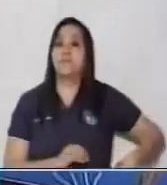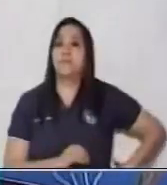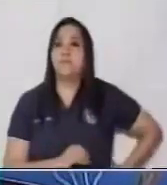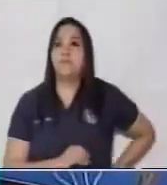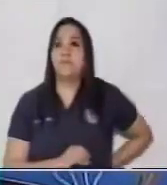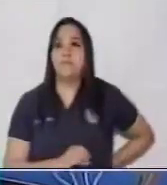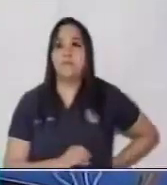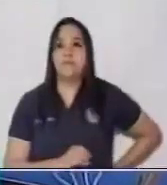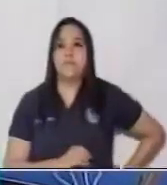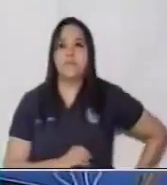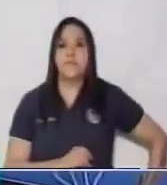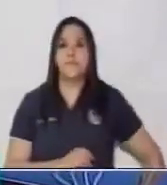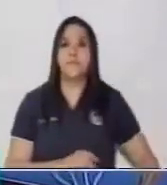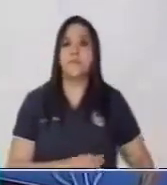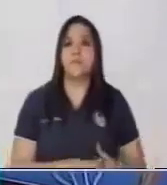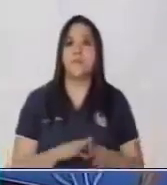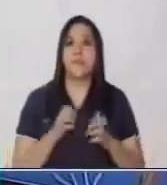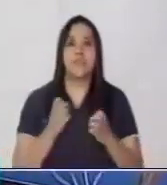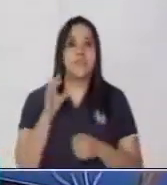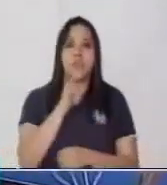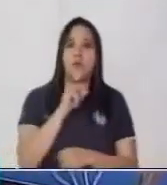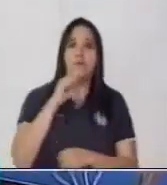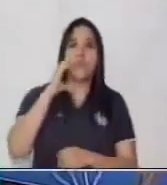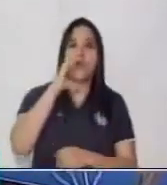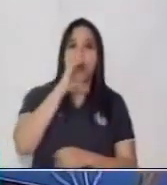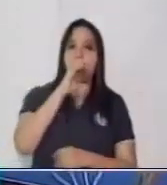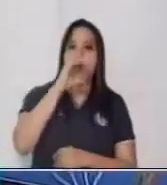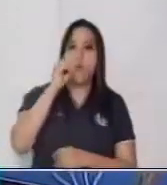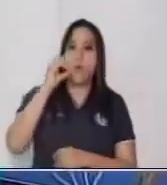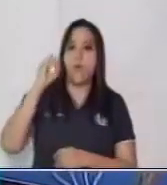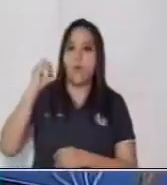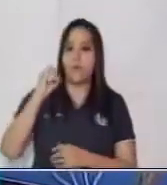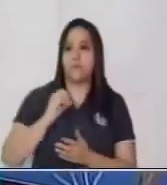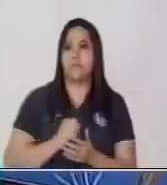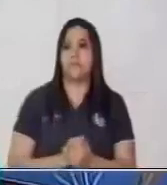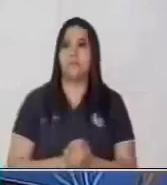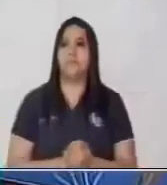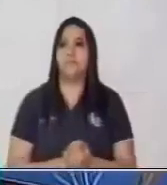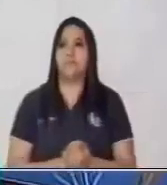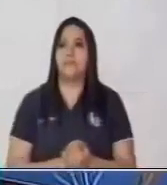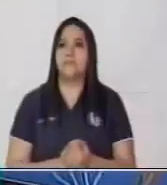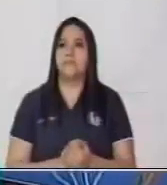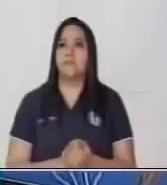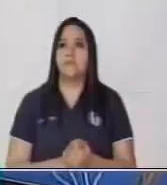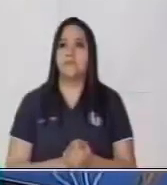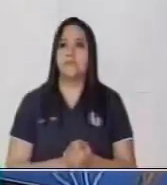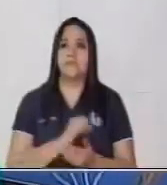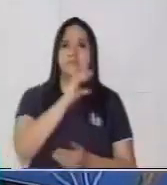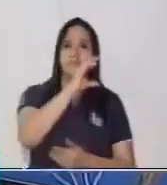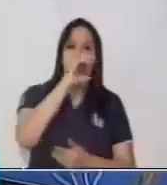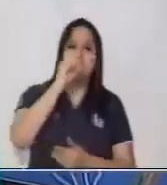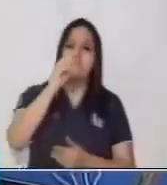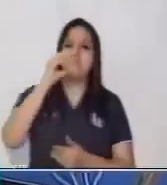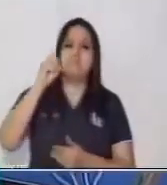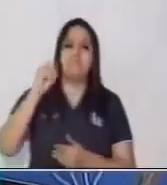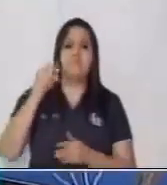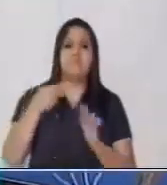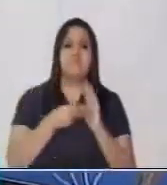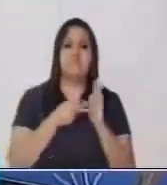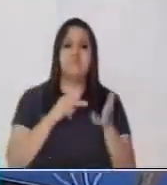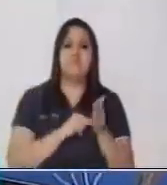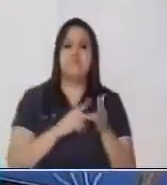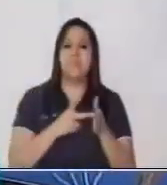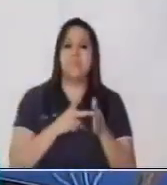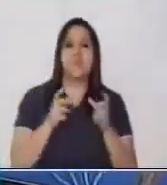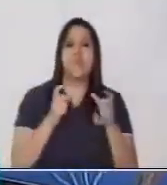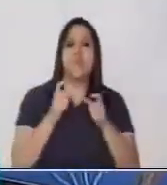Entonces es un co. ¿Qué es un co? Vamos a colocarlo en arriba. Dijimos que un co es un